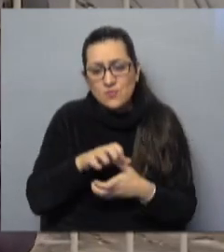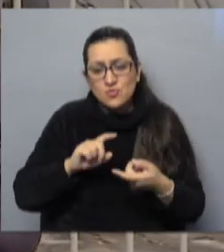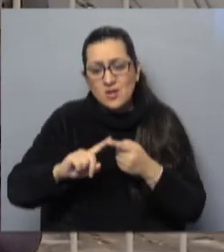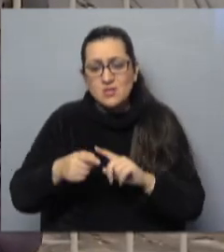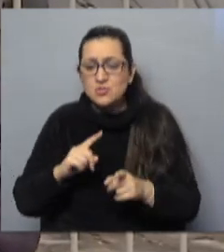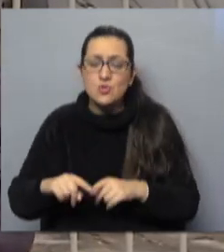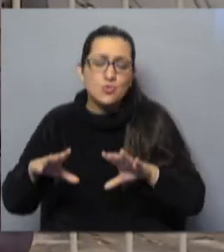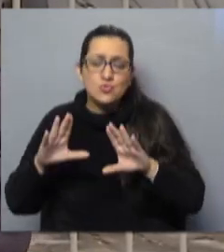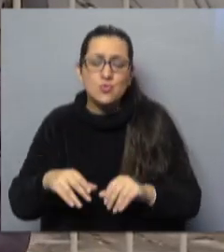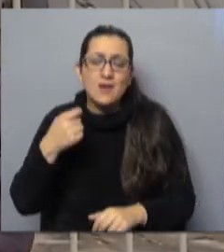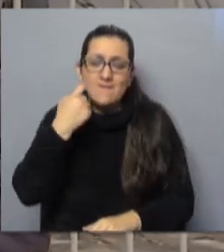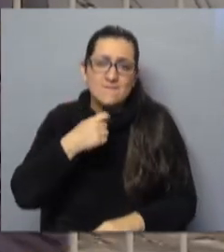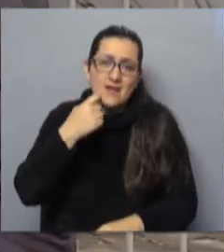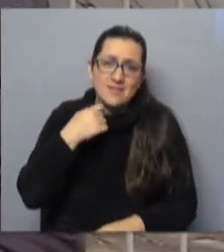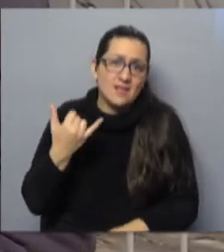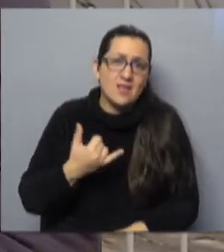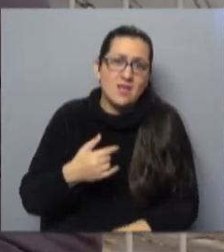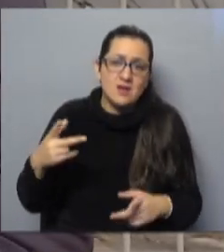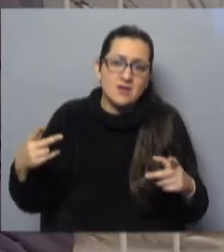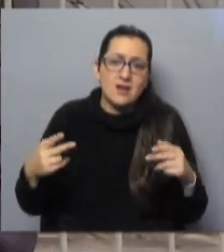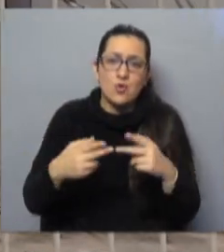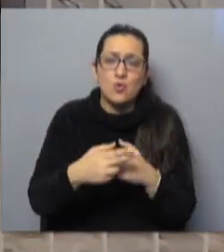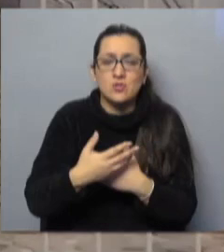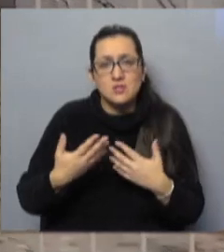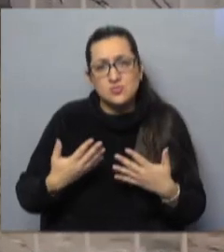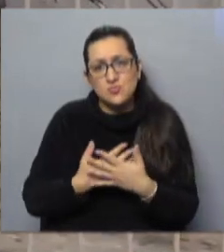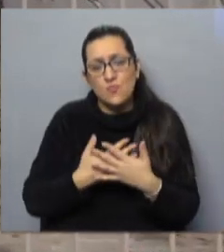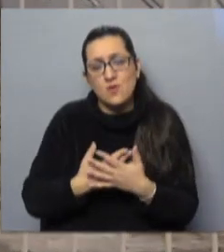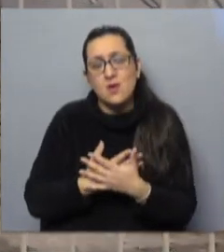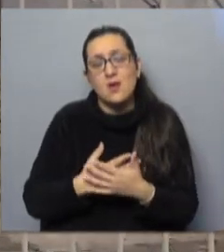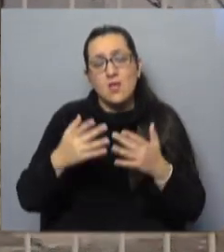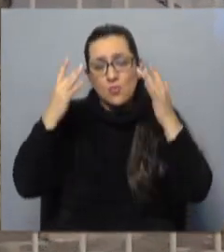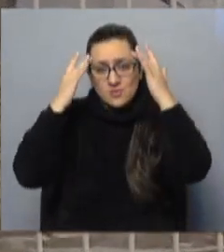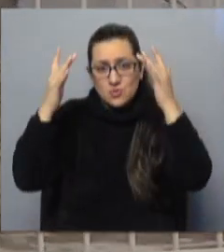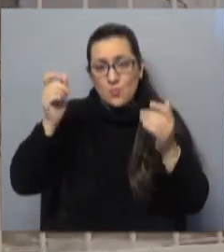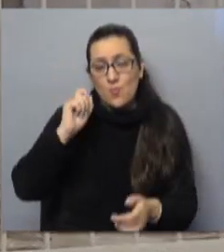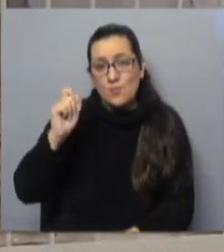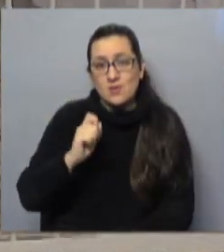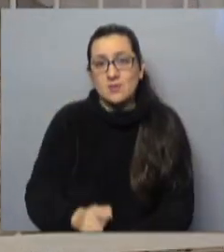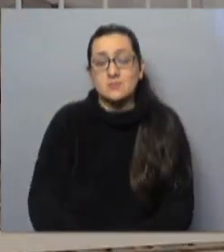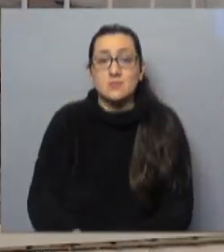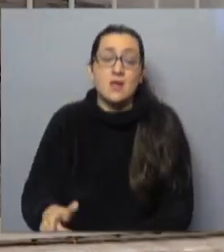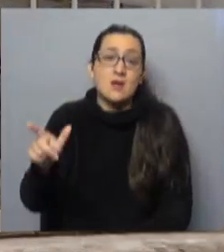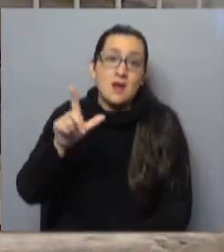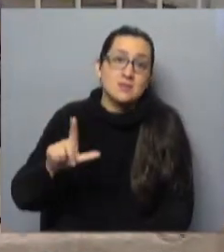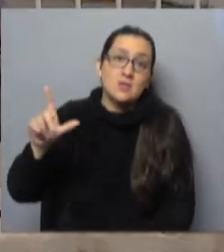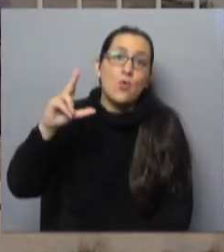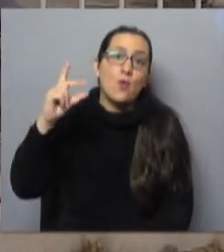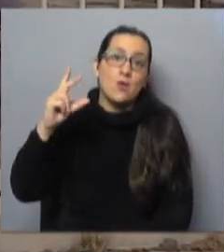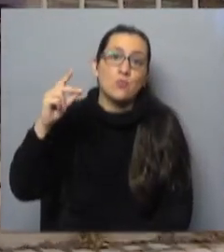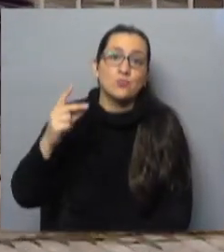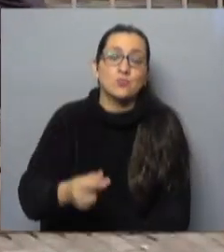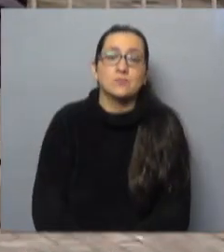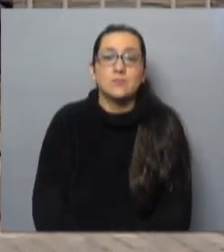todas estas carencias que estamos mencionando y este recorte brutal que sufre la educación pública en particular el nivel en su nivel medio que es este